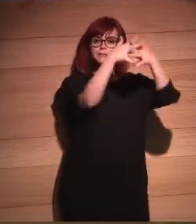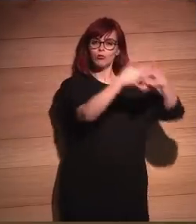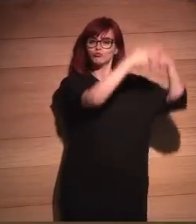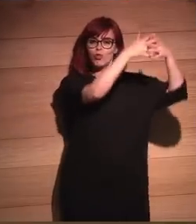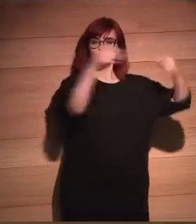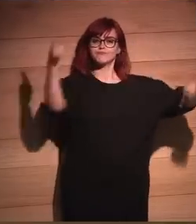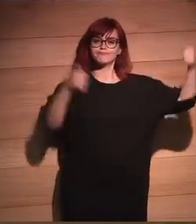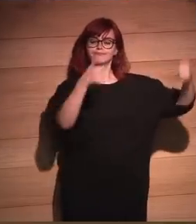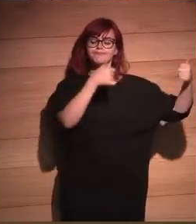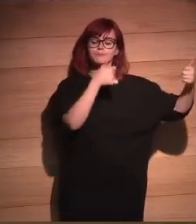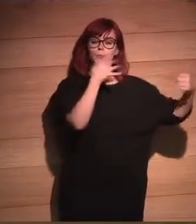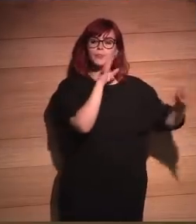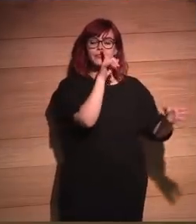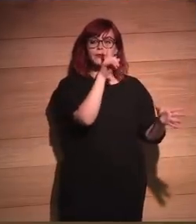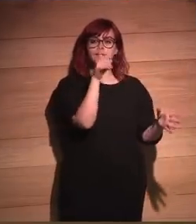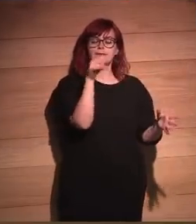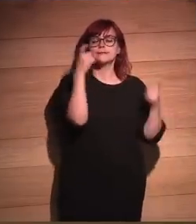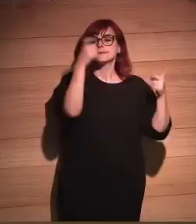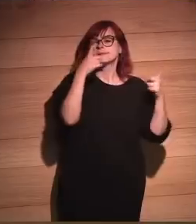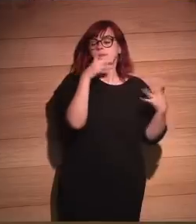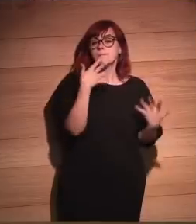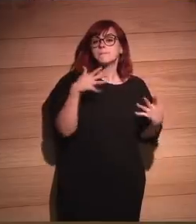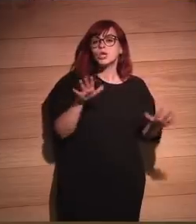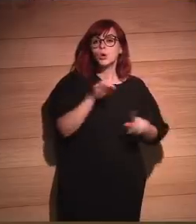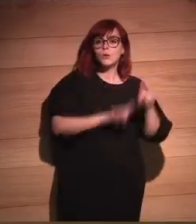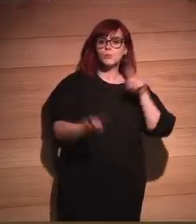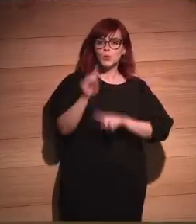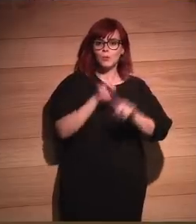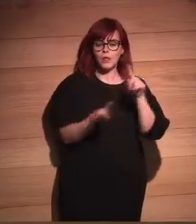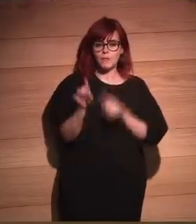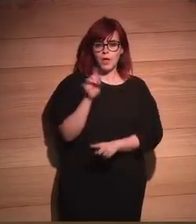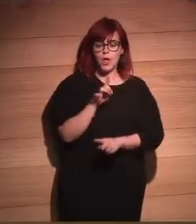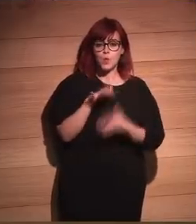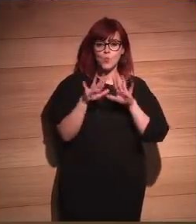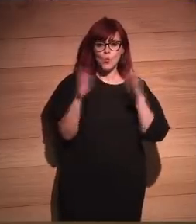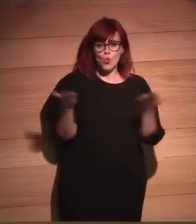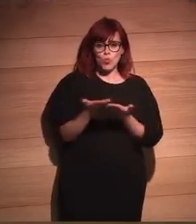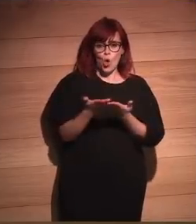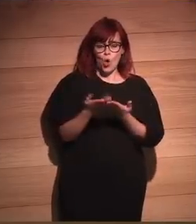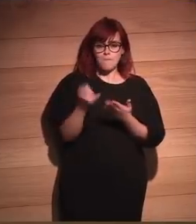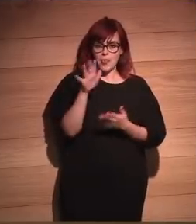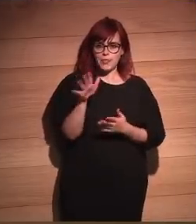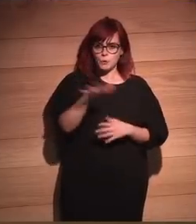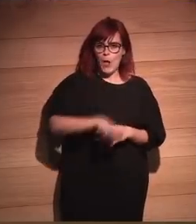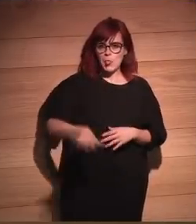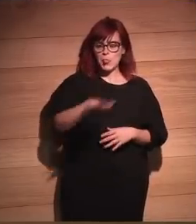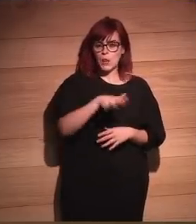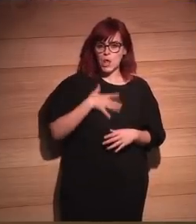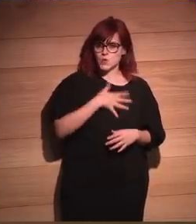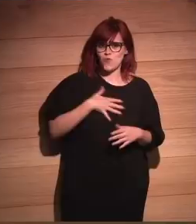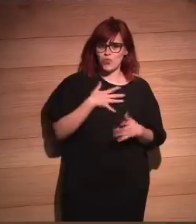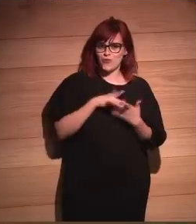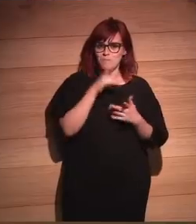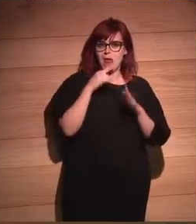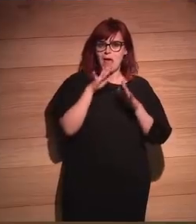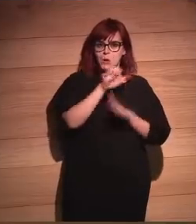Unidos. Pero claro, el problema es que el mundo se ha vuelto cada vez más inhóspito para Europa,